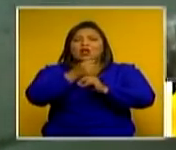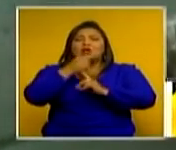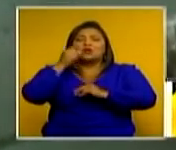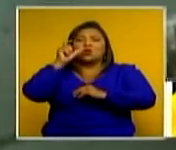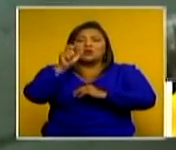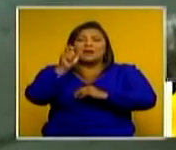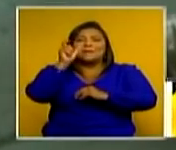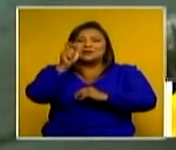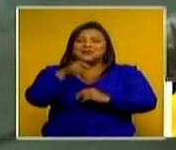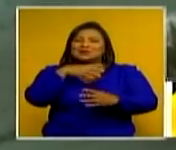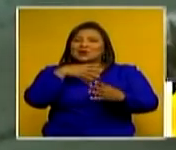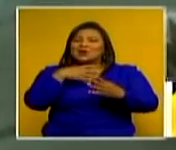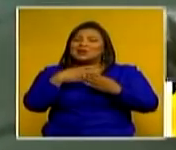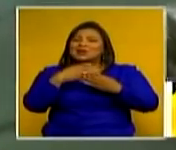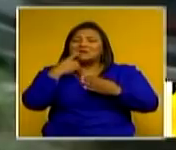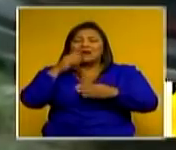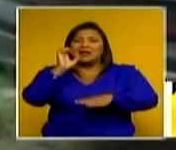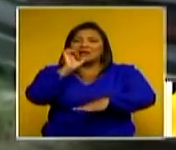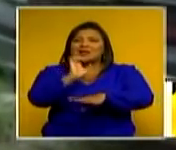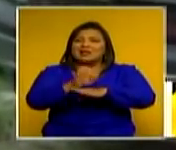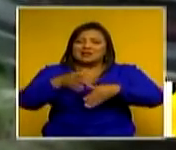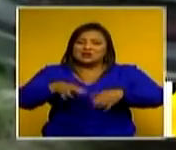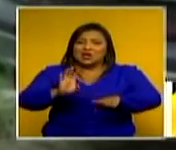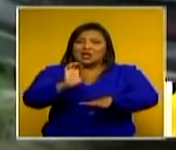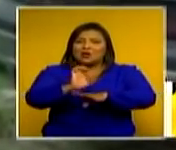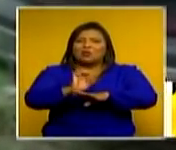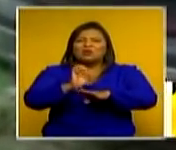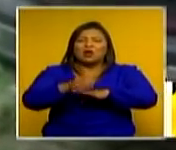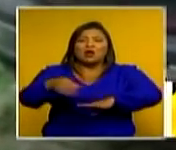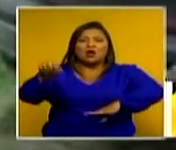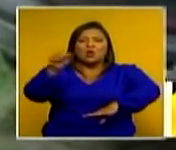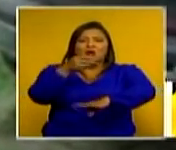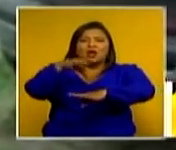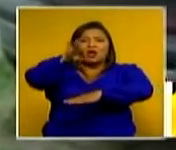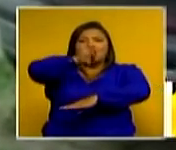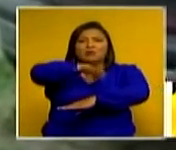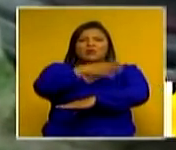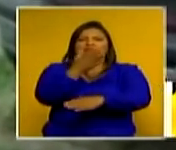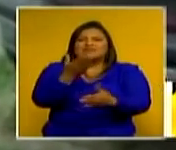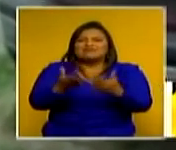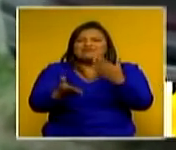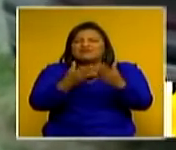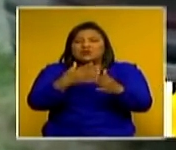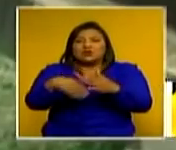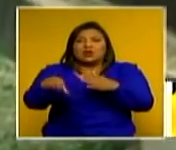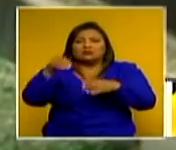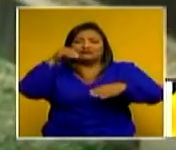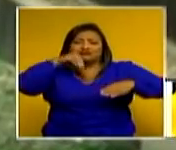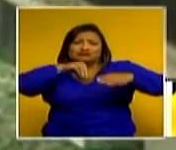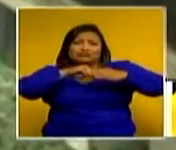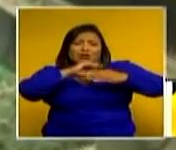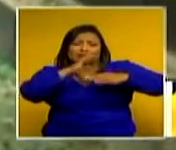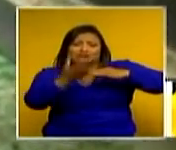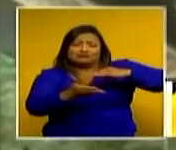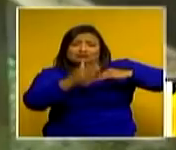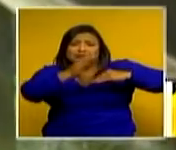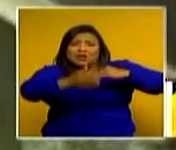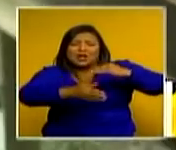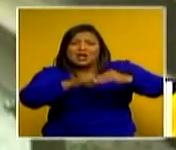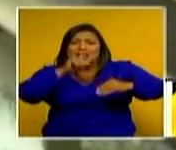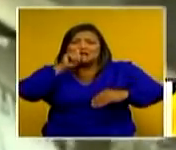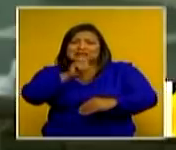persona de nacionalidad ecuatoriana que se movilizaba en una camioneta donde se encontraban camuflados en un doble fondo